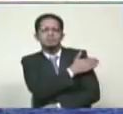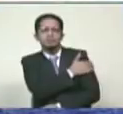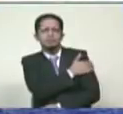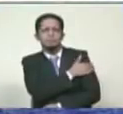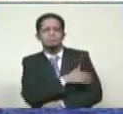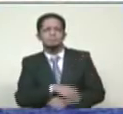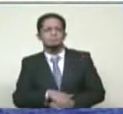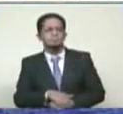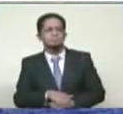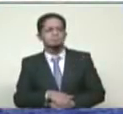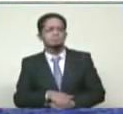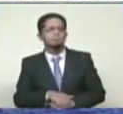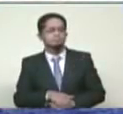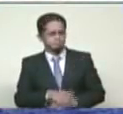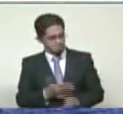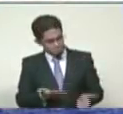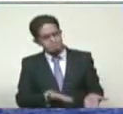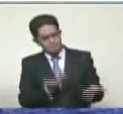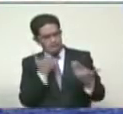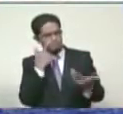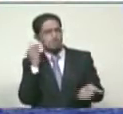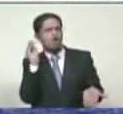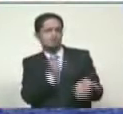Vamos a medirnos electoralmente.